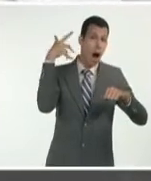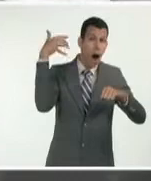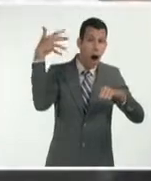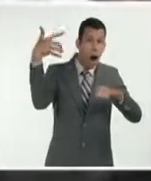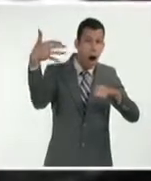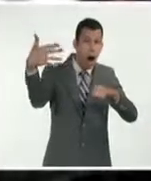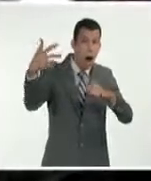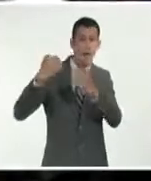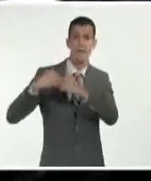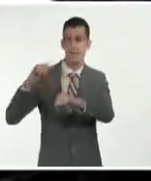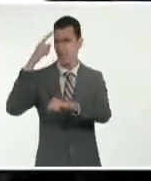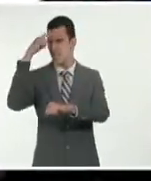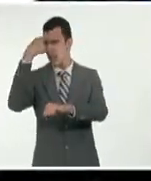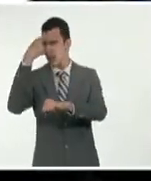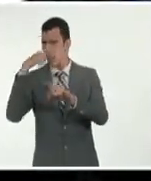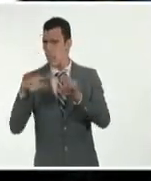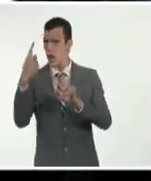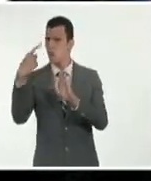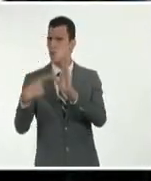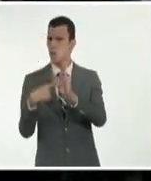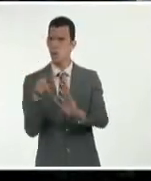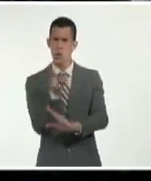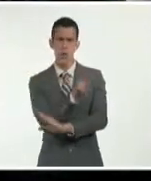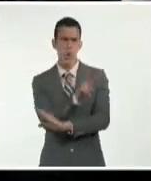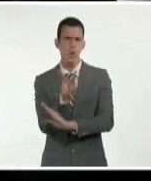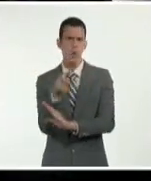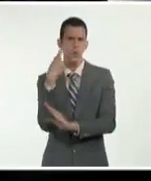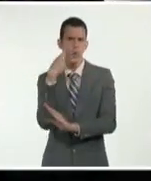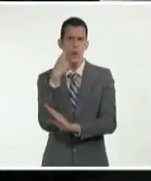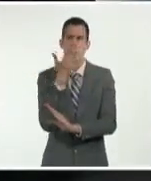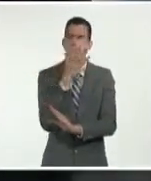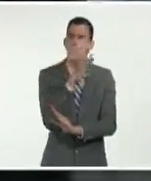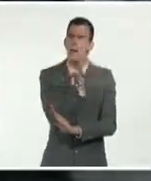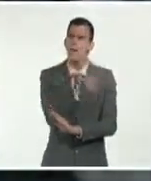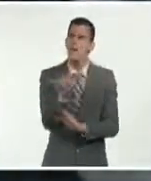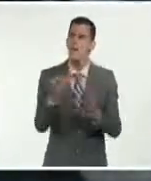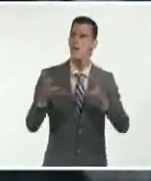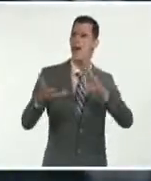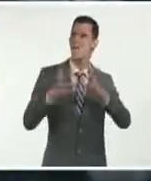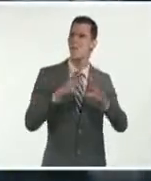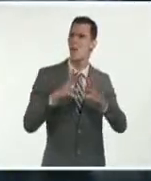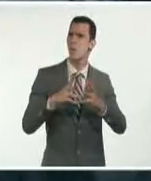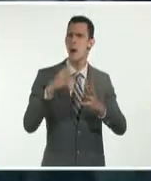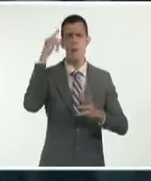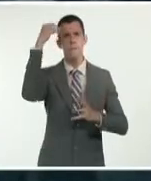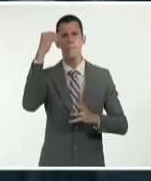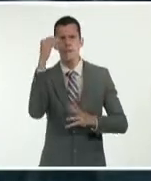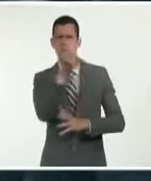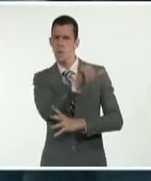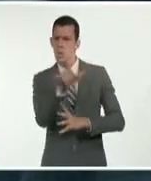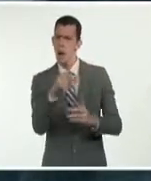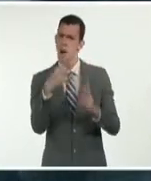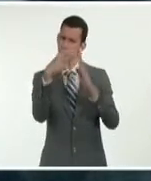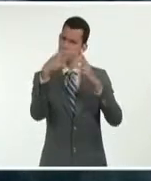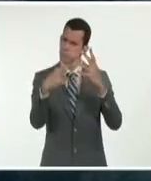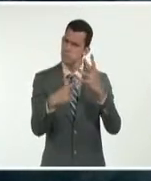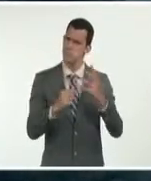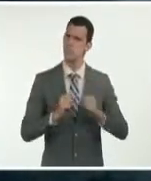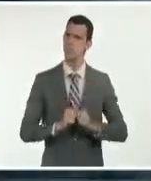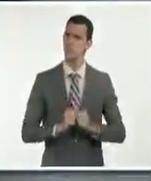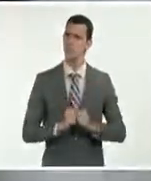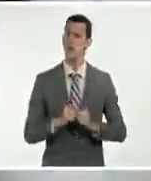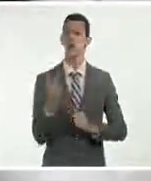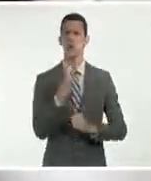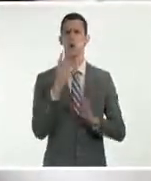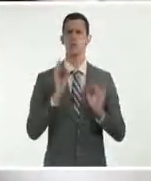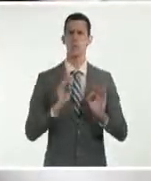constancia, que albergaban similares sentimientos de justicia social. Quizás se parecían en ese comportamiento recto y un